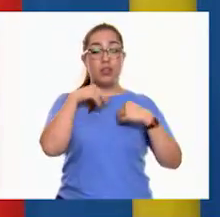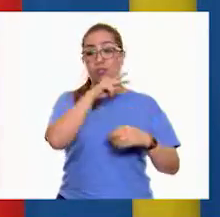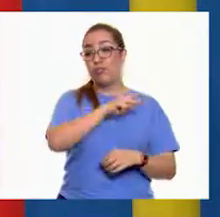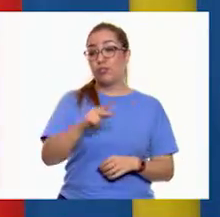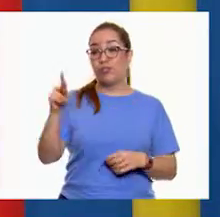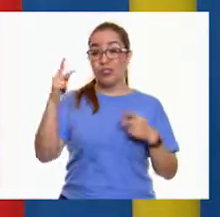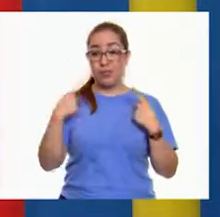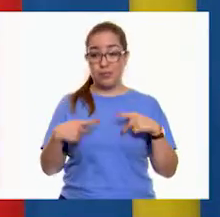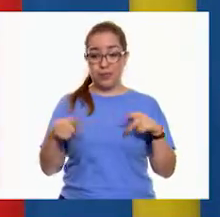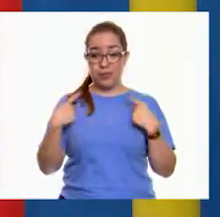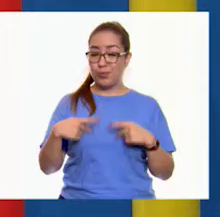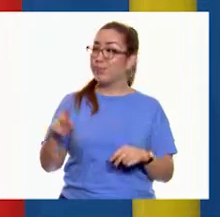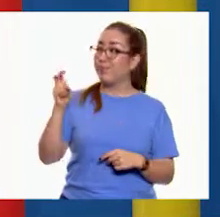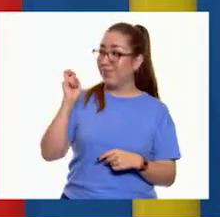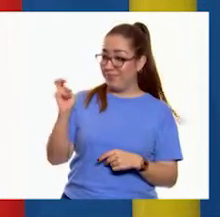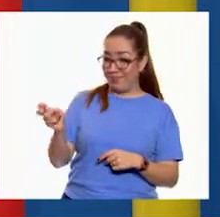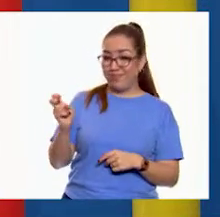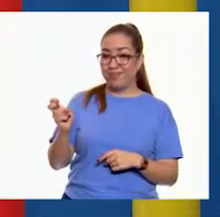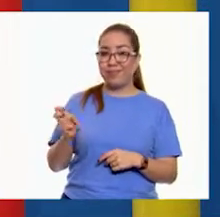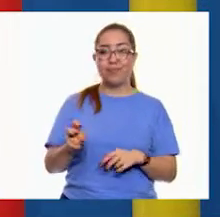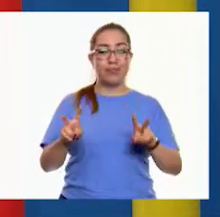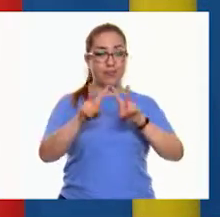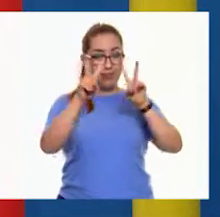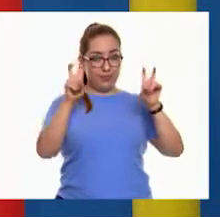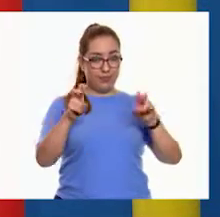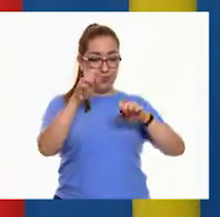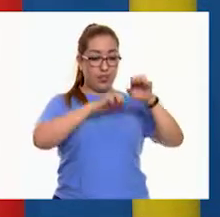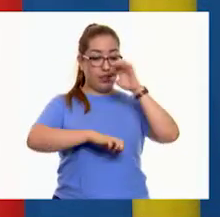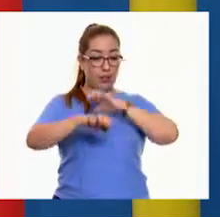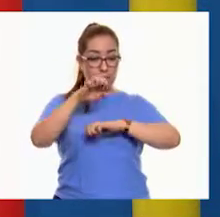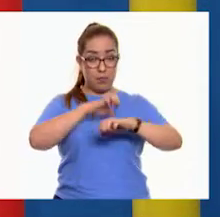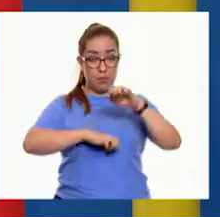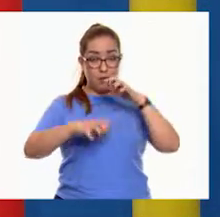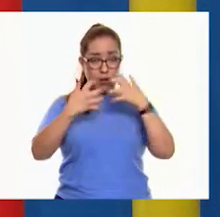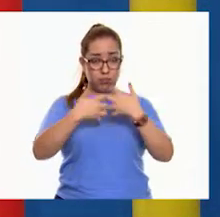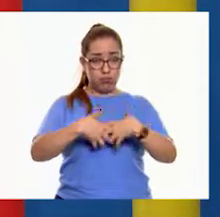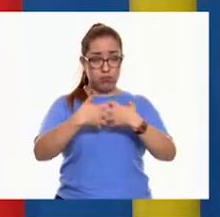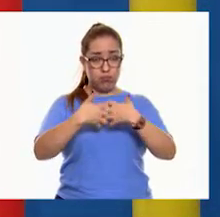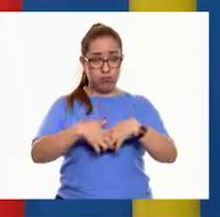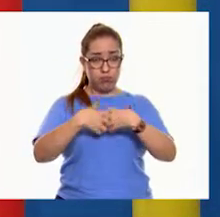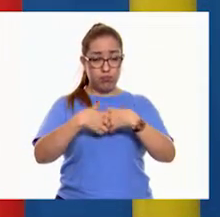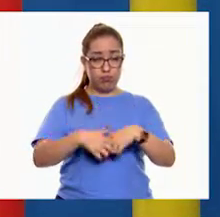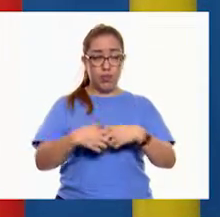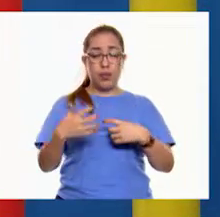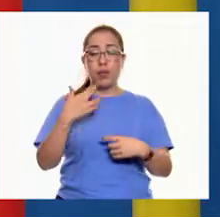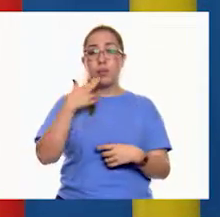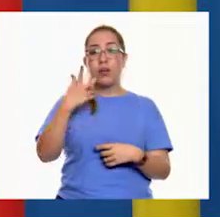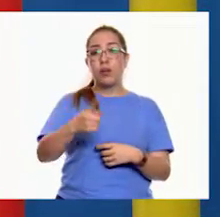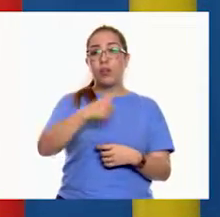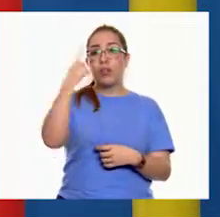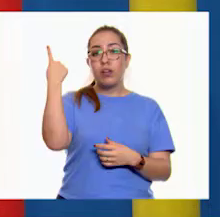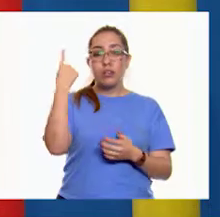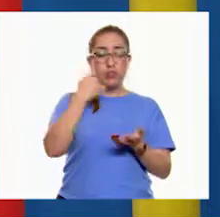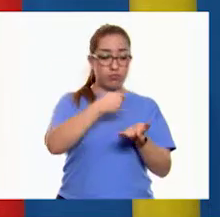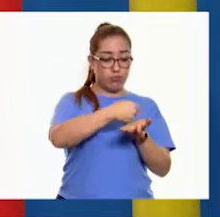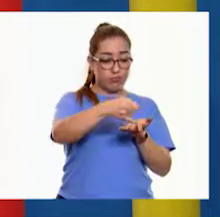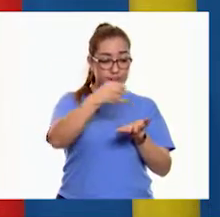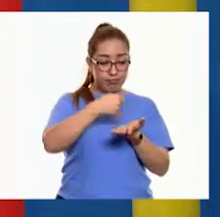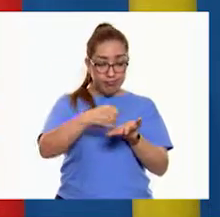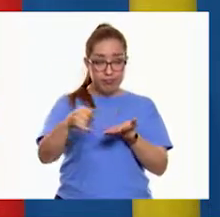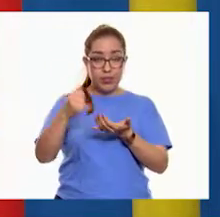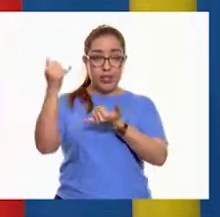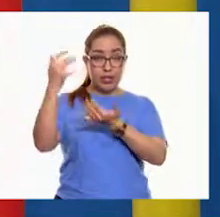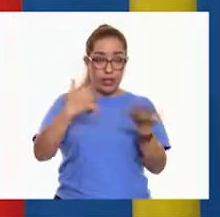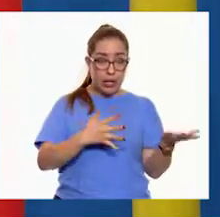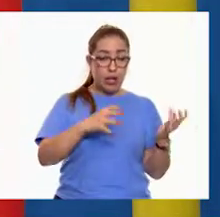La industrialización favoreció al sector agrícola porque modernizó las técnicas de cultivo y facilitó la labor de comercializar y exportar productos